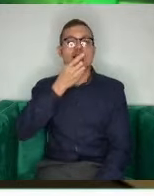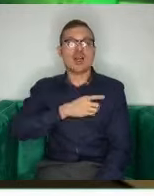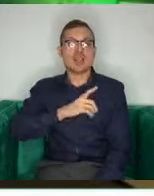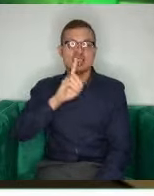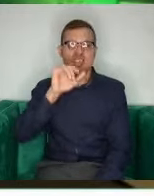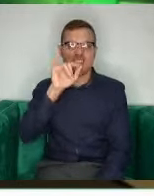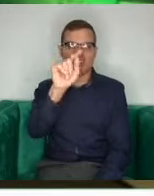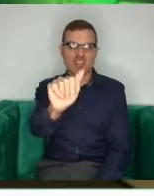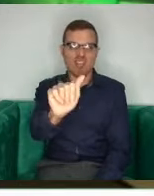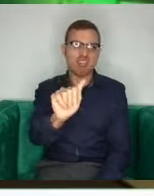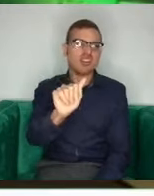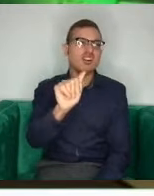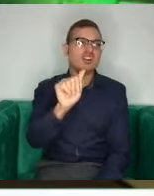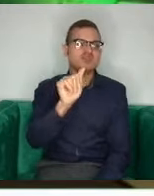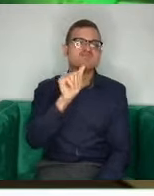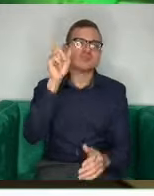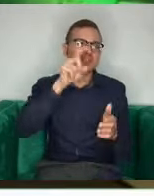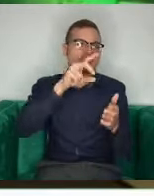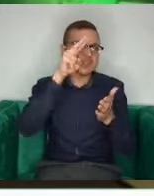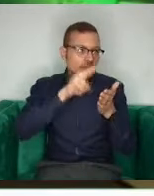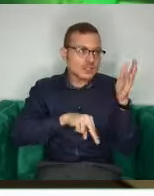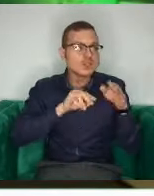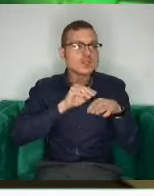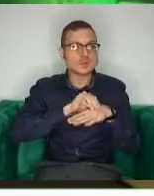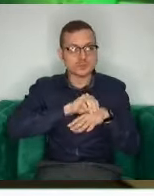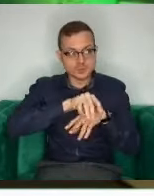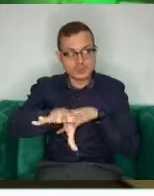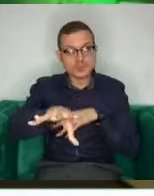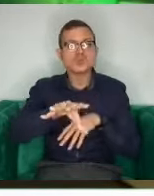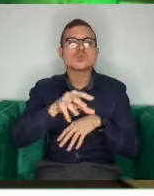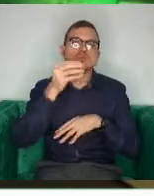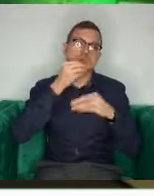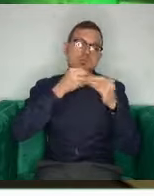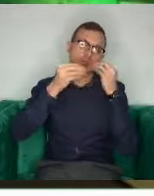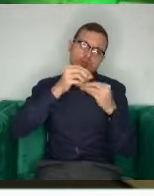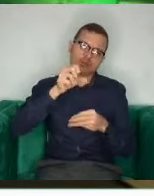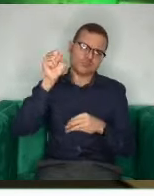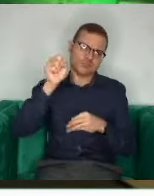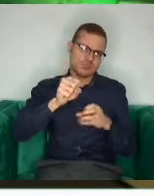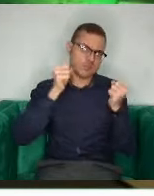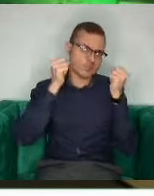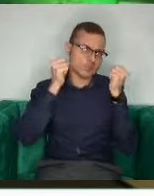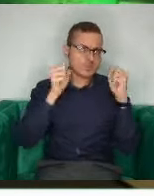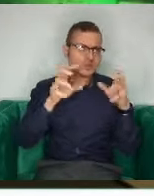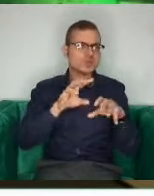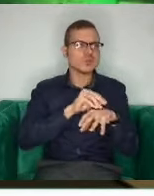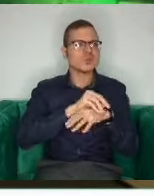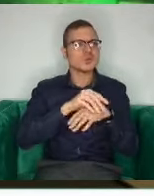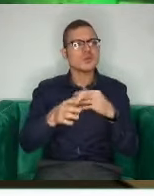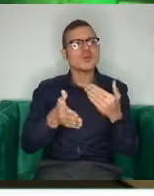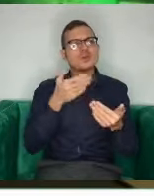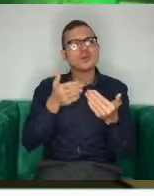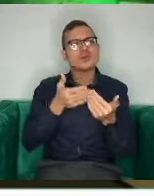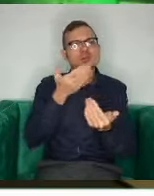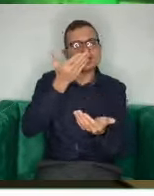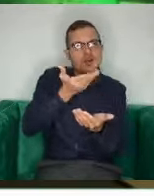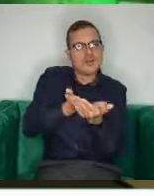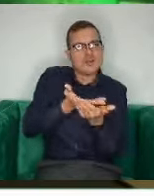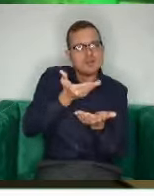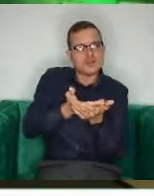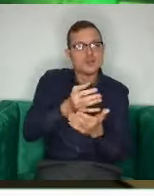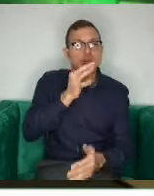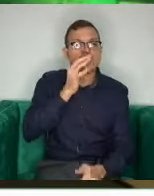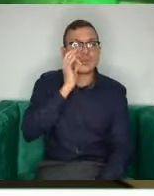leído, influye bastante. Y cada vez tenemos más evidencia en términos de las frutas y los vegetales que